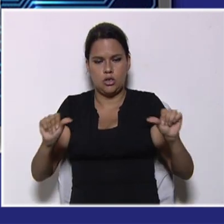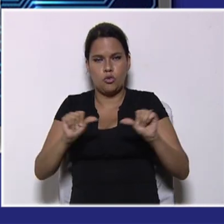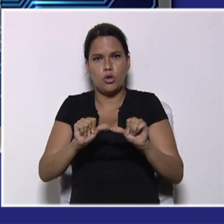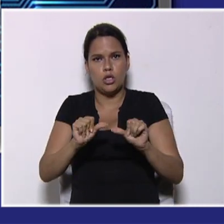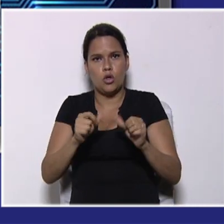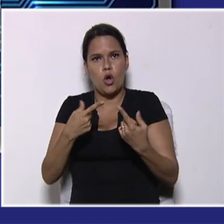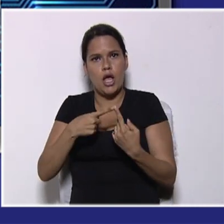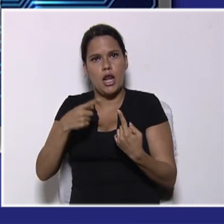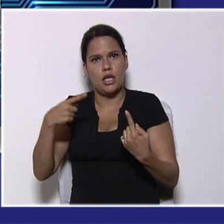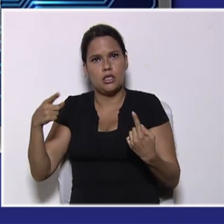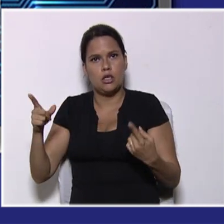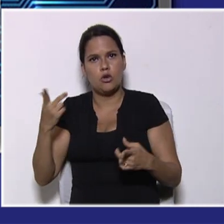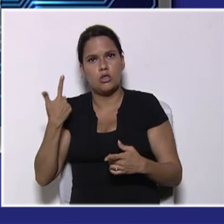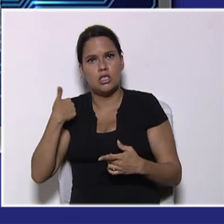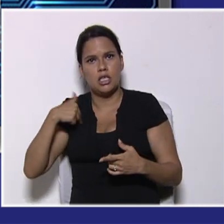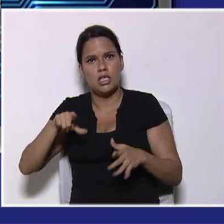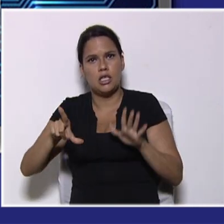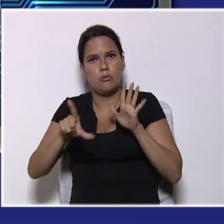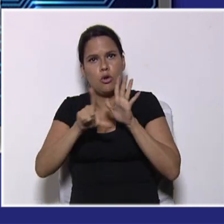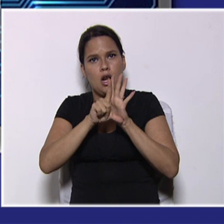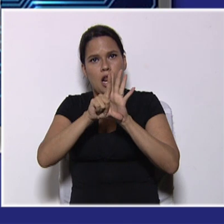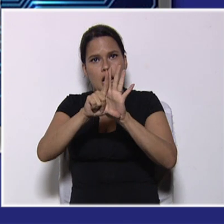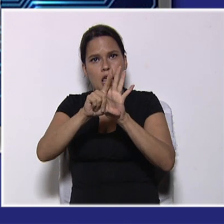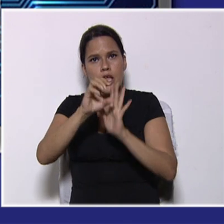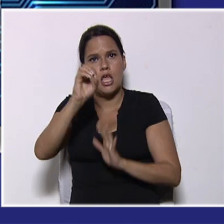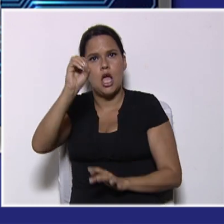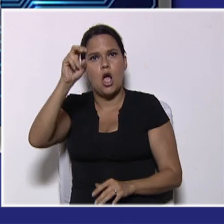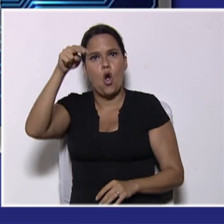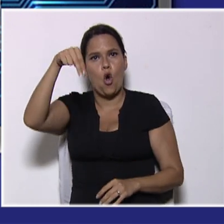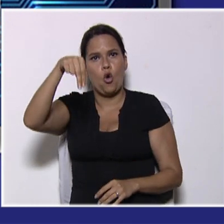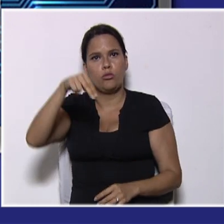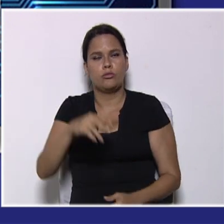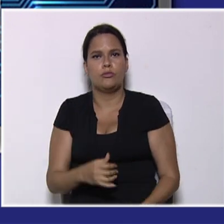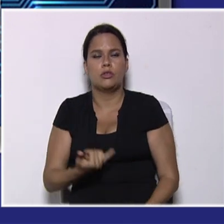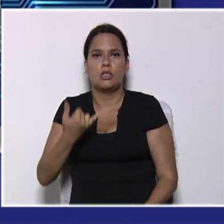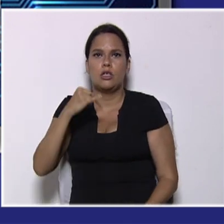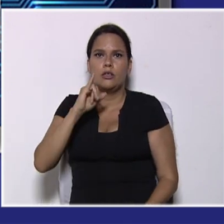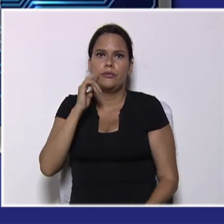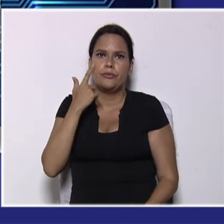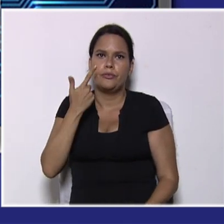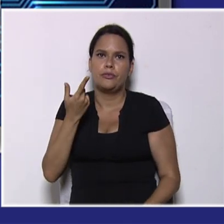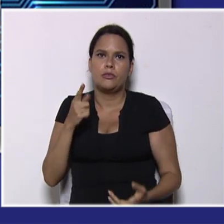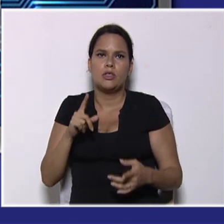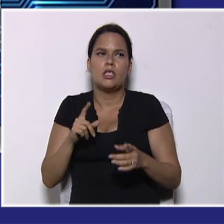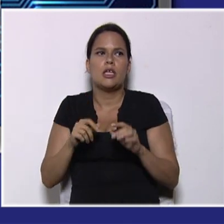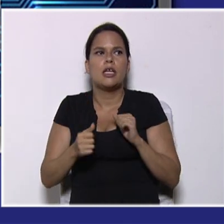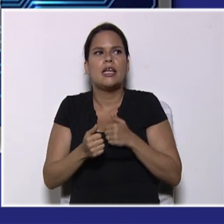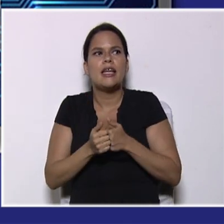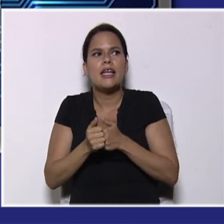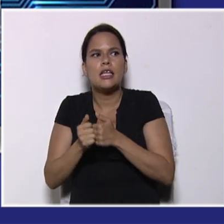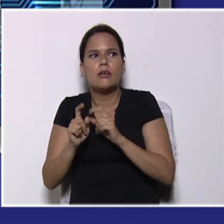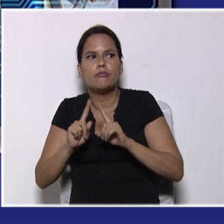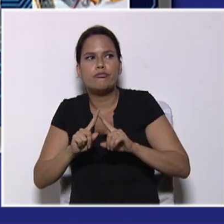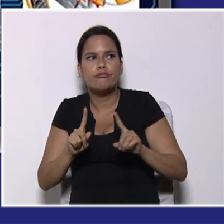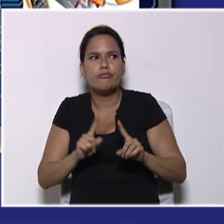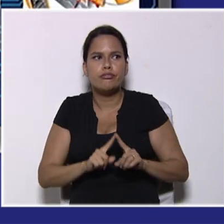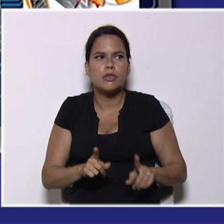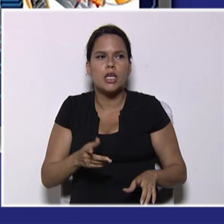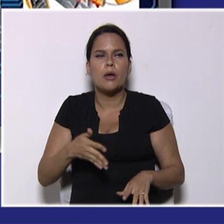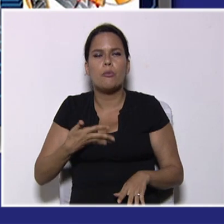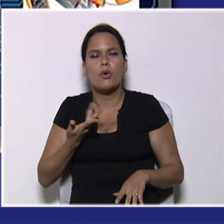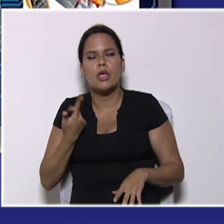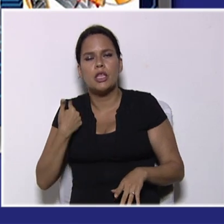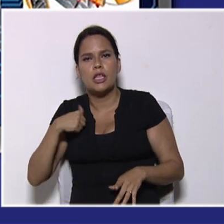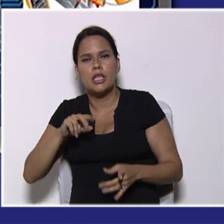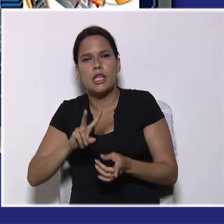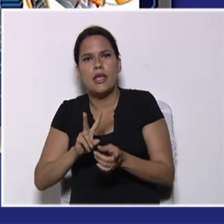se obtiene mediante la ley Ohm. Existe a su vez resistencias variables que pueden tomar valores por